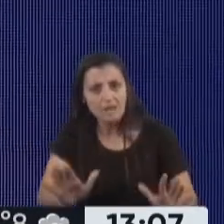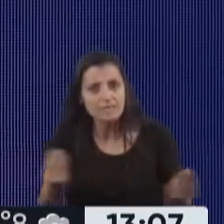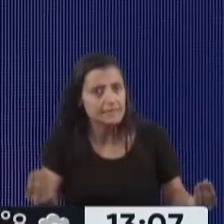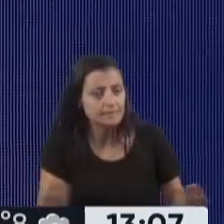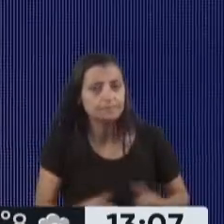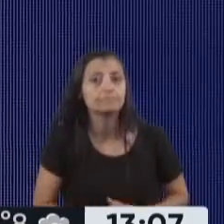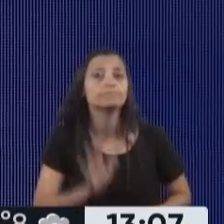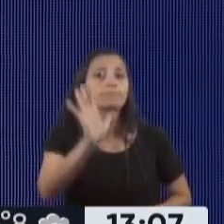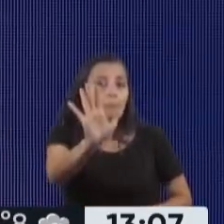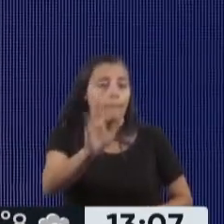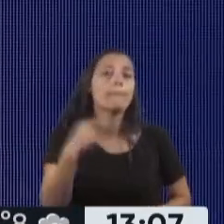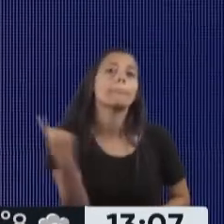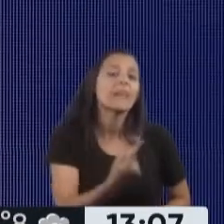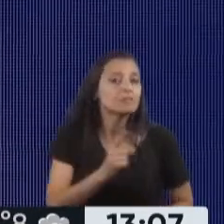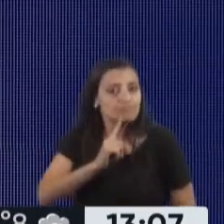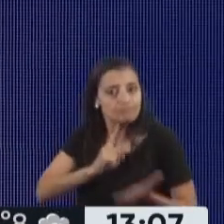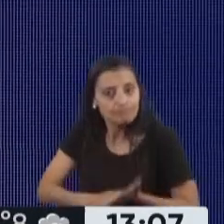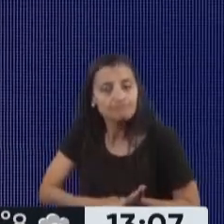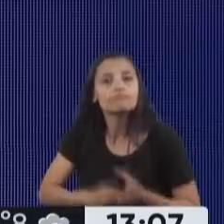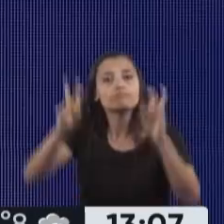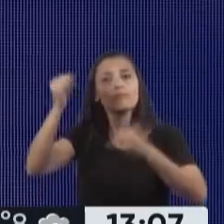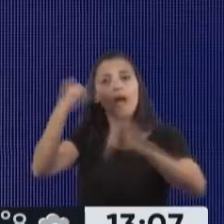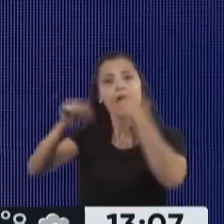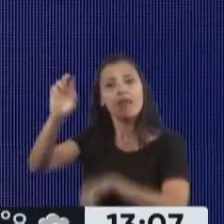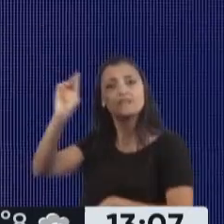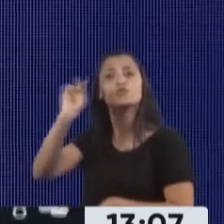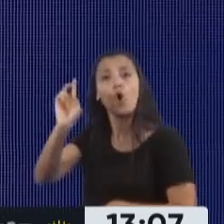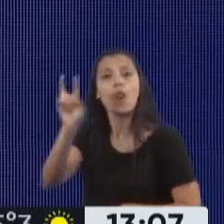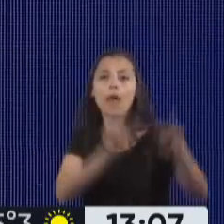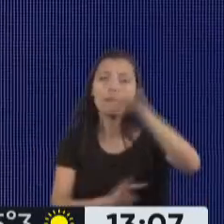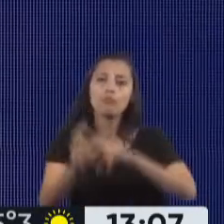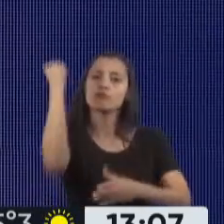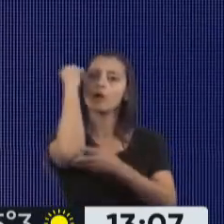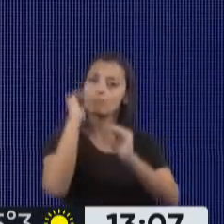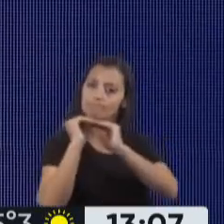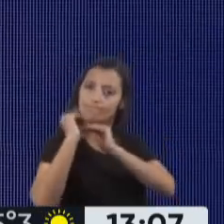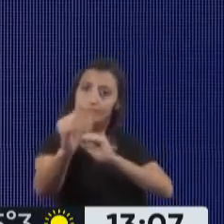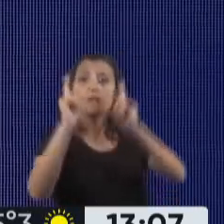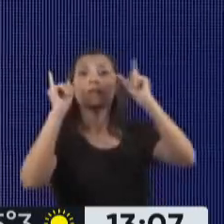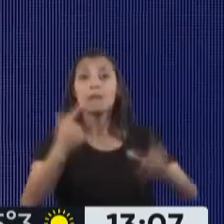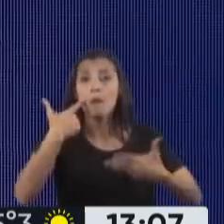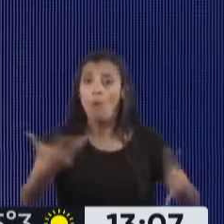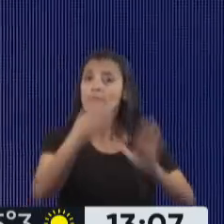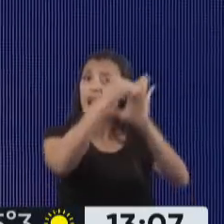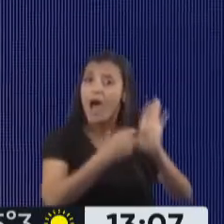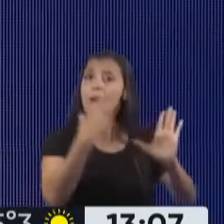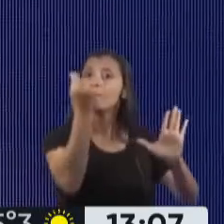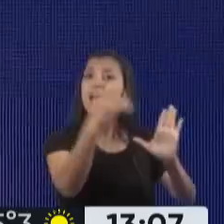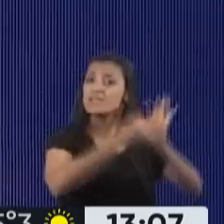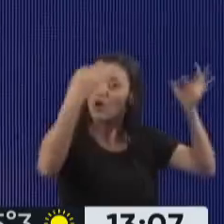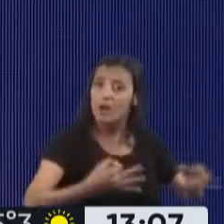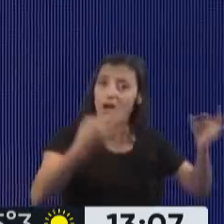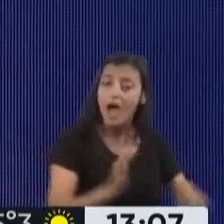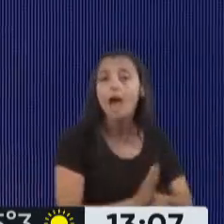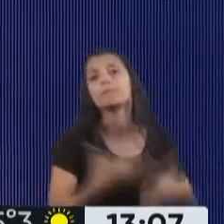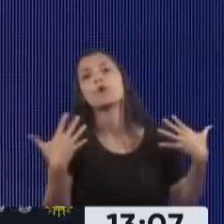Pero al arbitrar la tasa en dólares y en un proceso de estabilización y con un sinceramiento de precios, era obvio que la